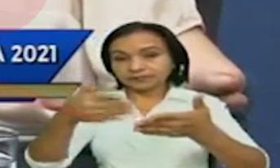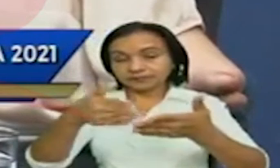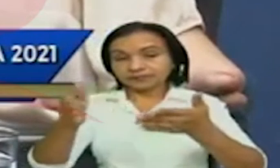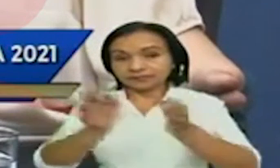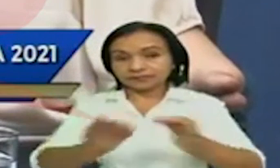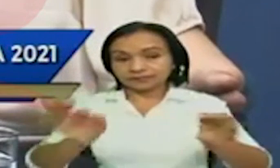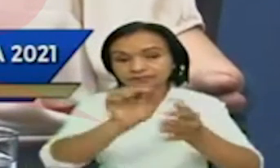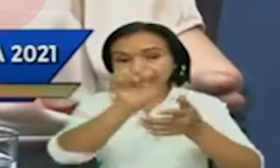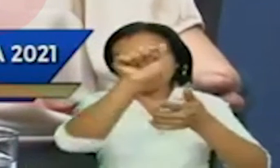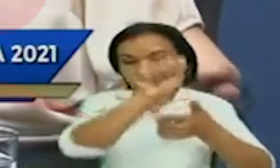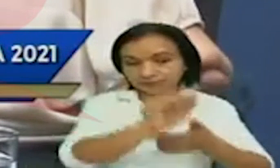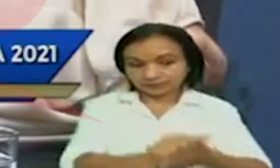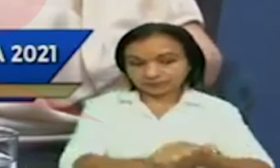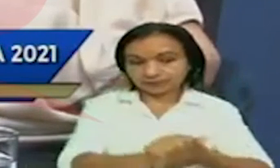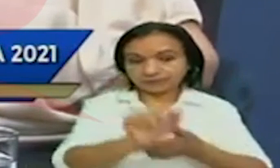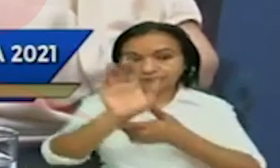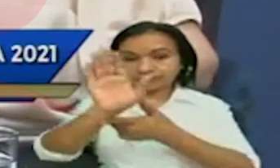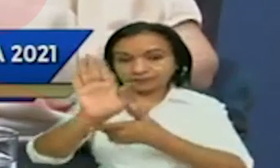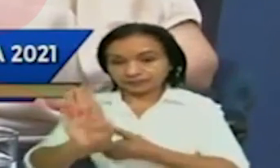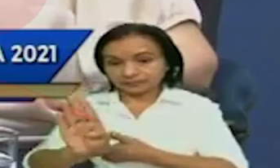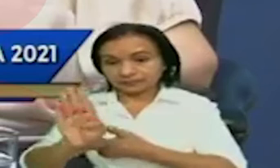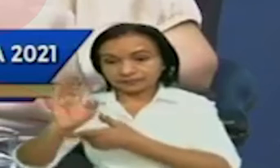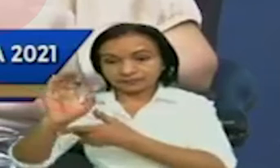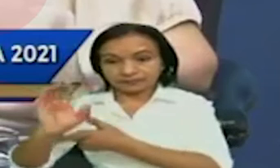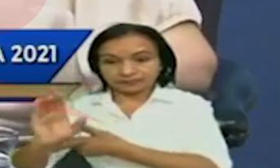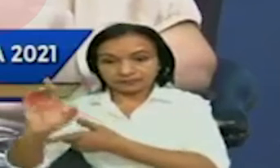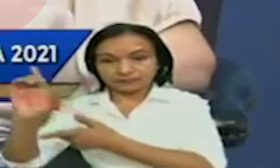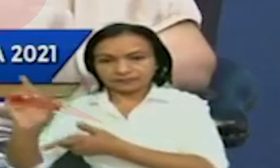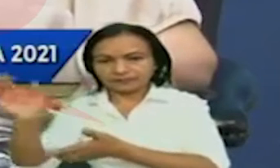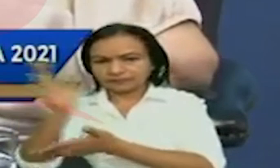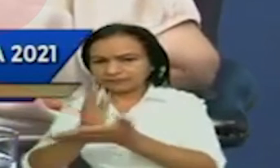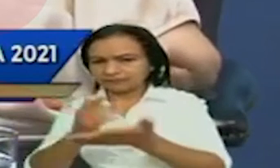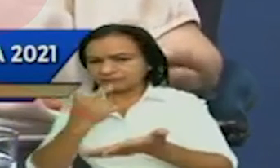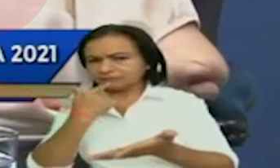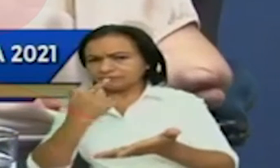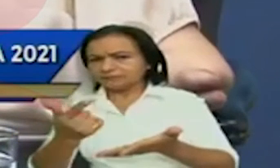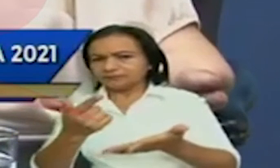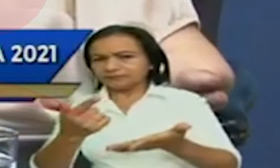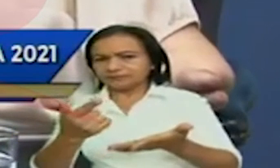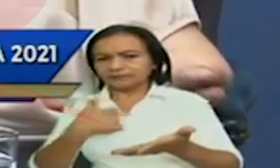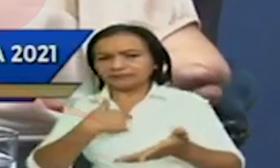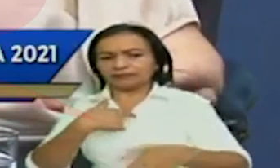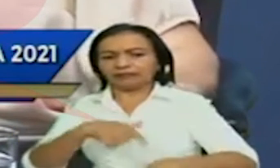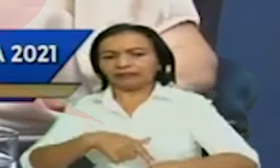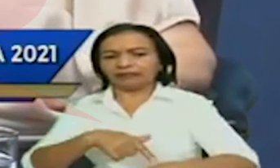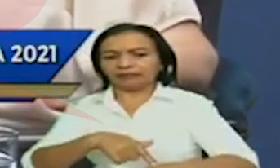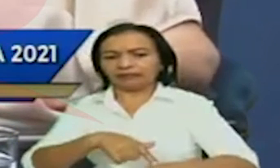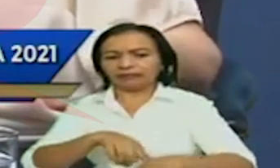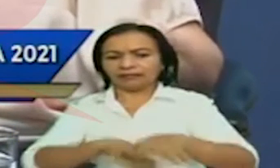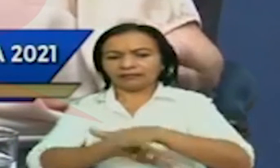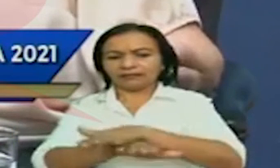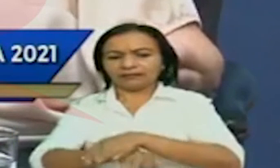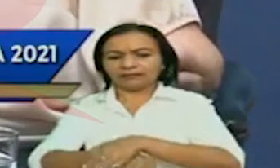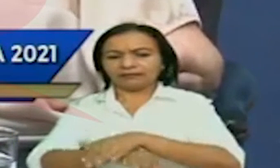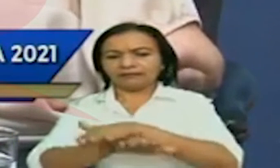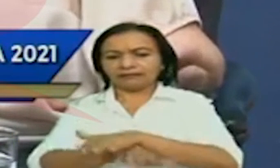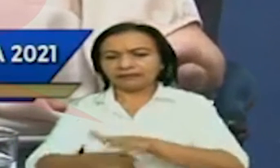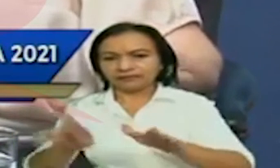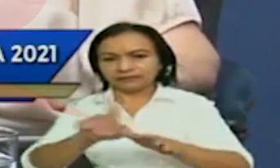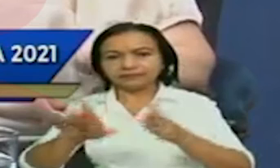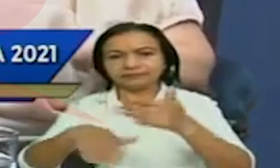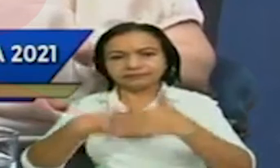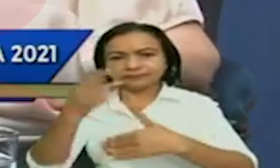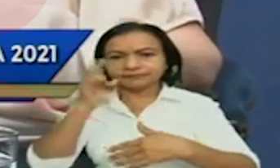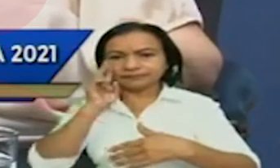mucho, ¿verdad? En algunos hubieron algún reclamo porque lo sentían lento, ¿verdad? Pero después se vio de